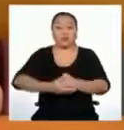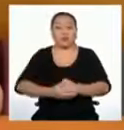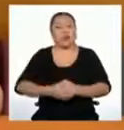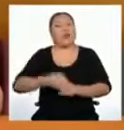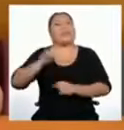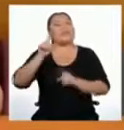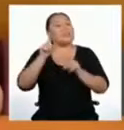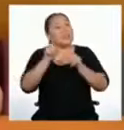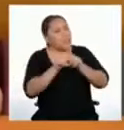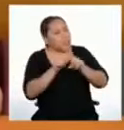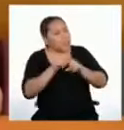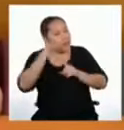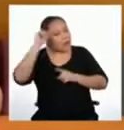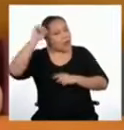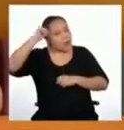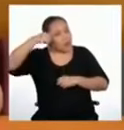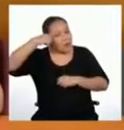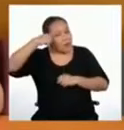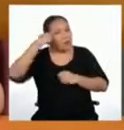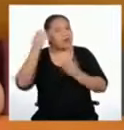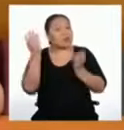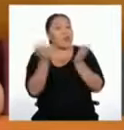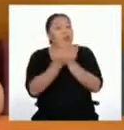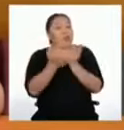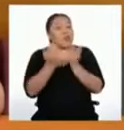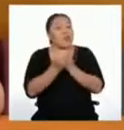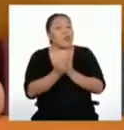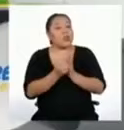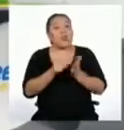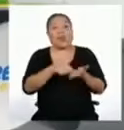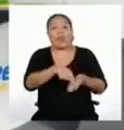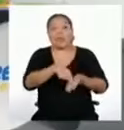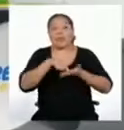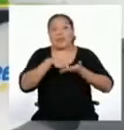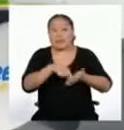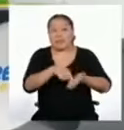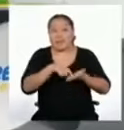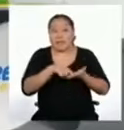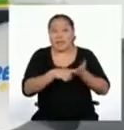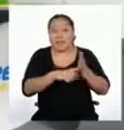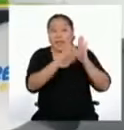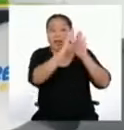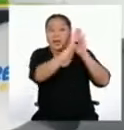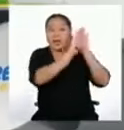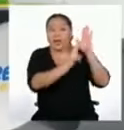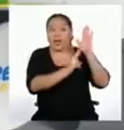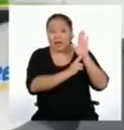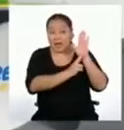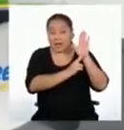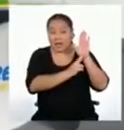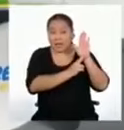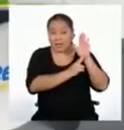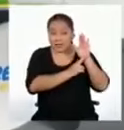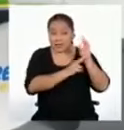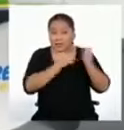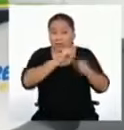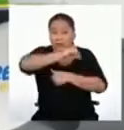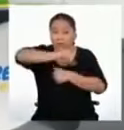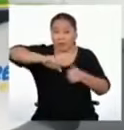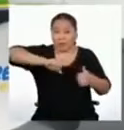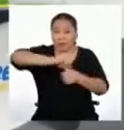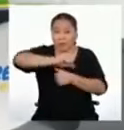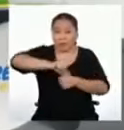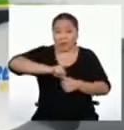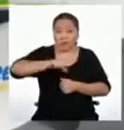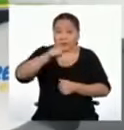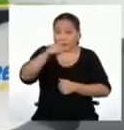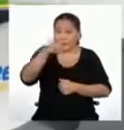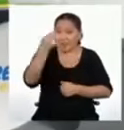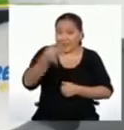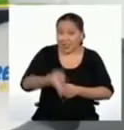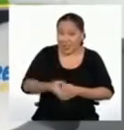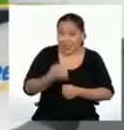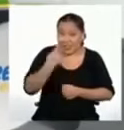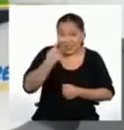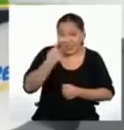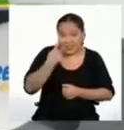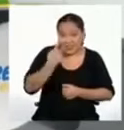colegio exige ciertas normas de convivencia. Todas y todos conocemos eso. ¿No es verdad, chicas y